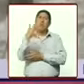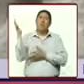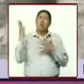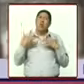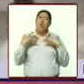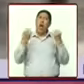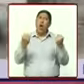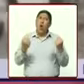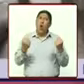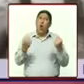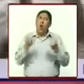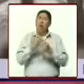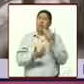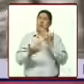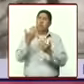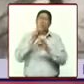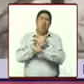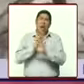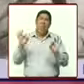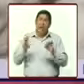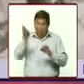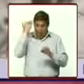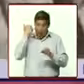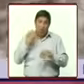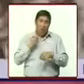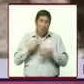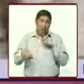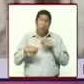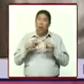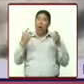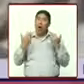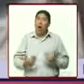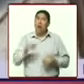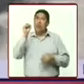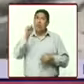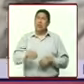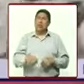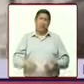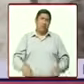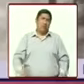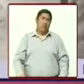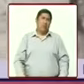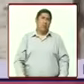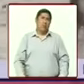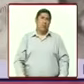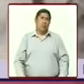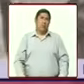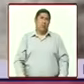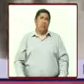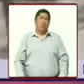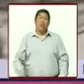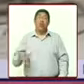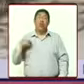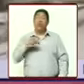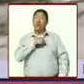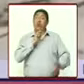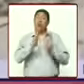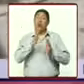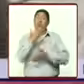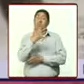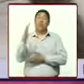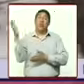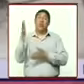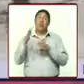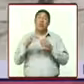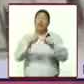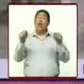sano, que no había sufrido ningún tipo de daño en años anteriores. Estamos hablando del Parque